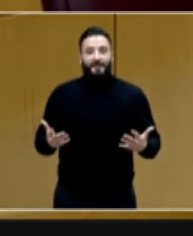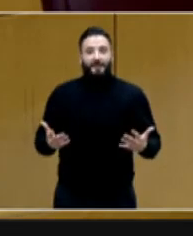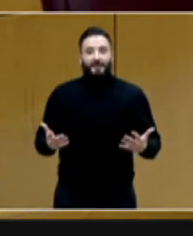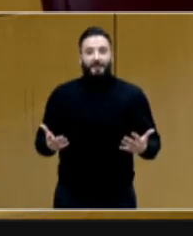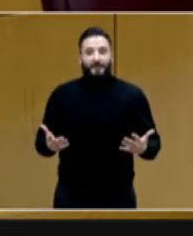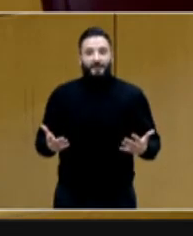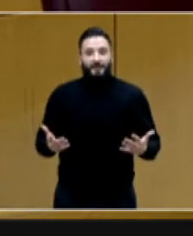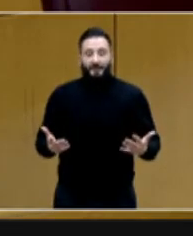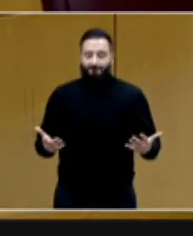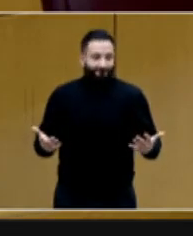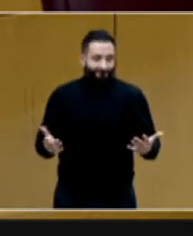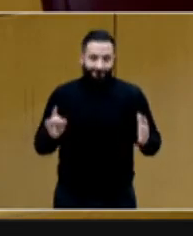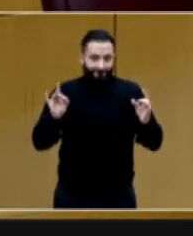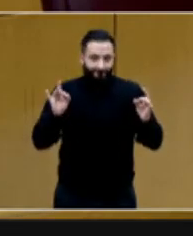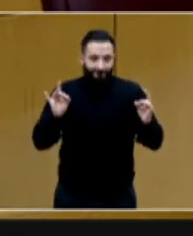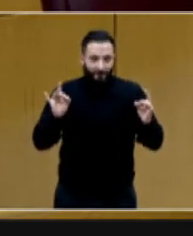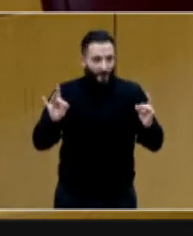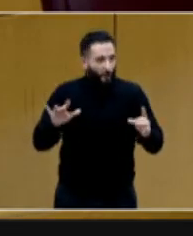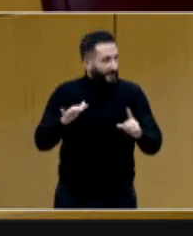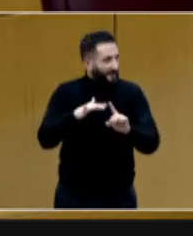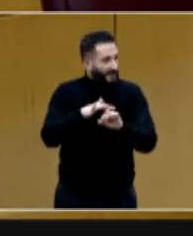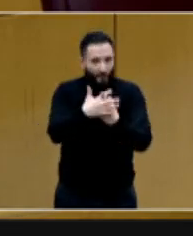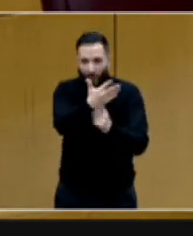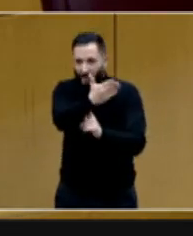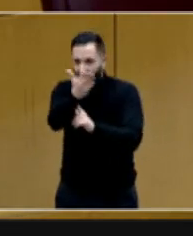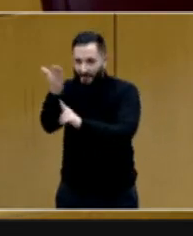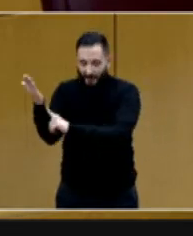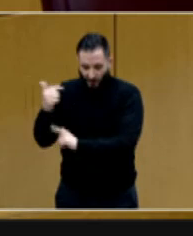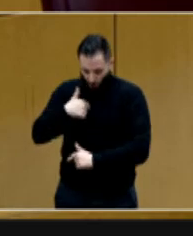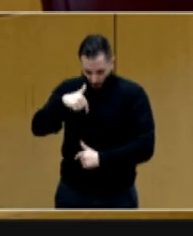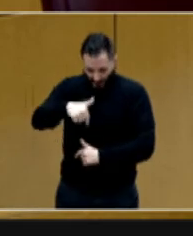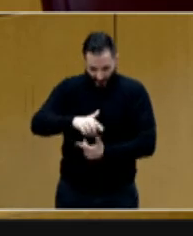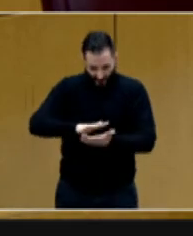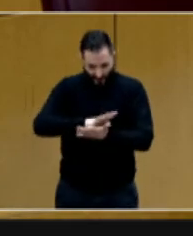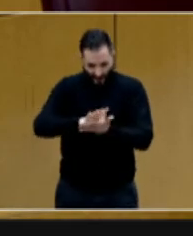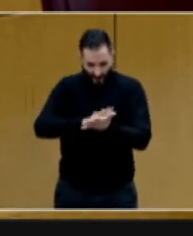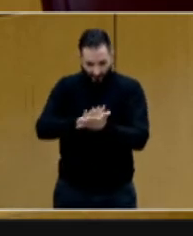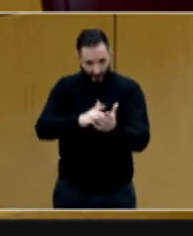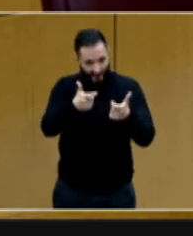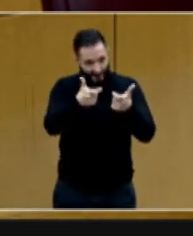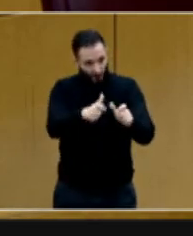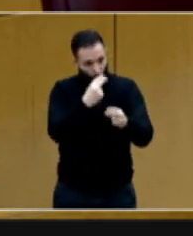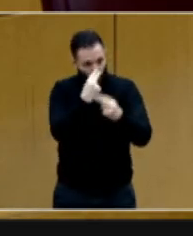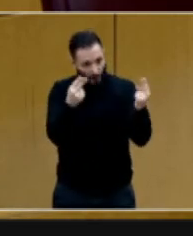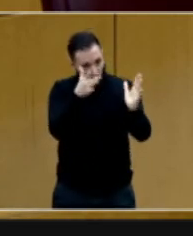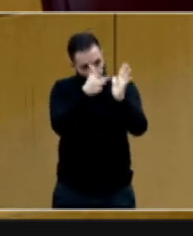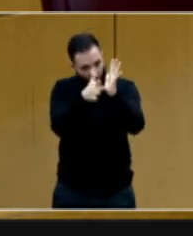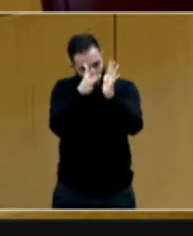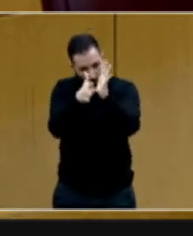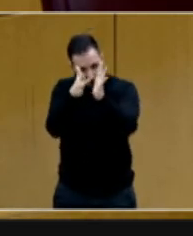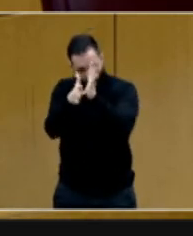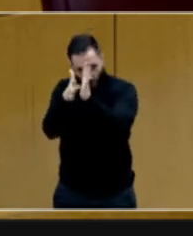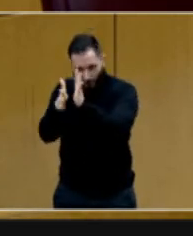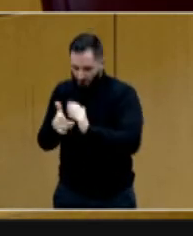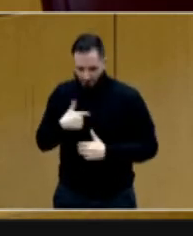como todo yo no voy a ponerme aquí a criticar al sector público porque no es no